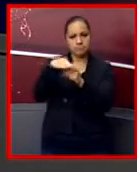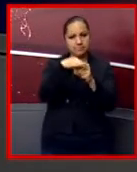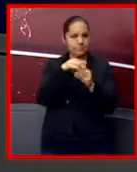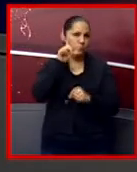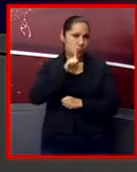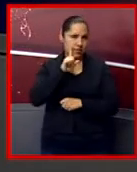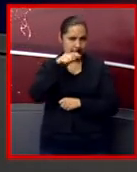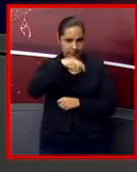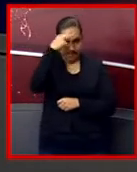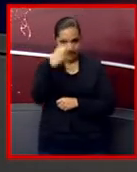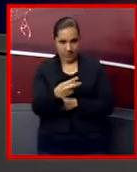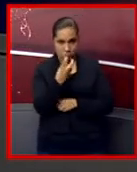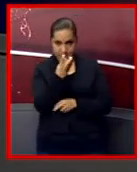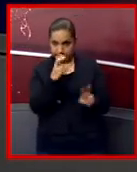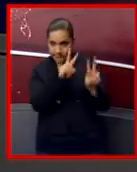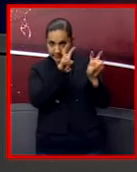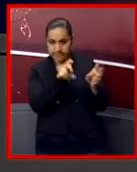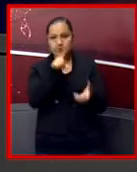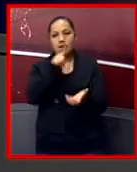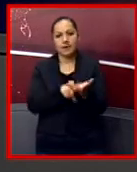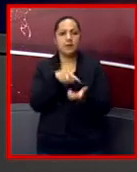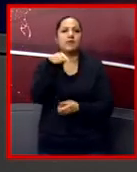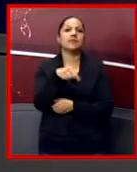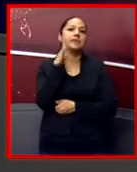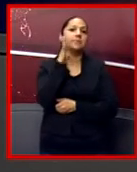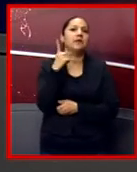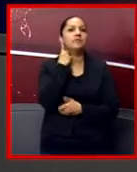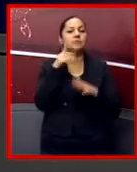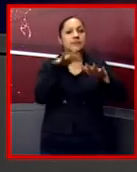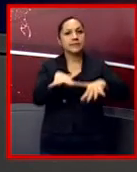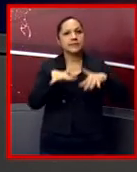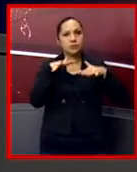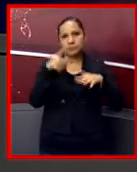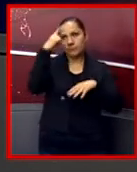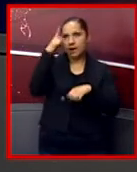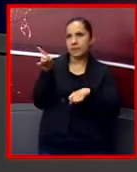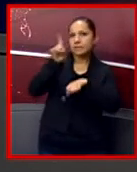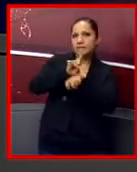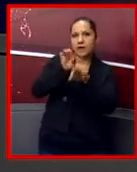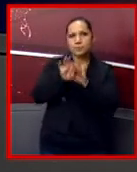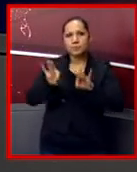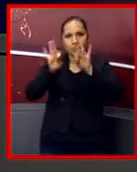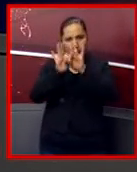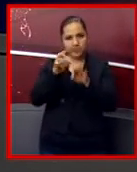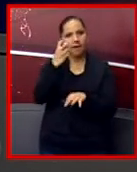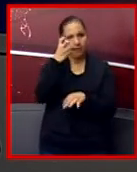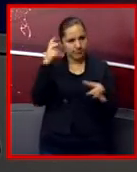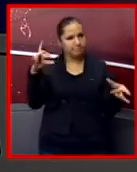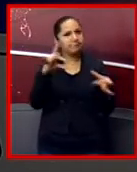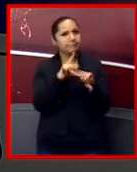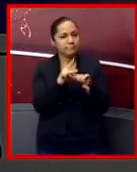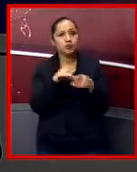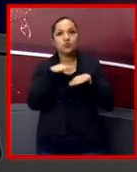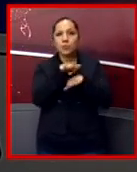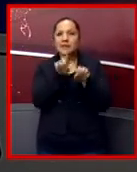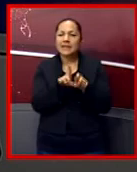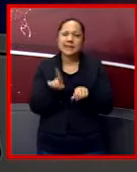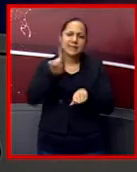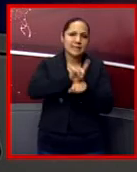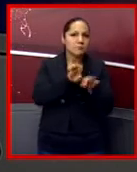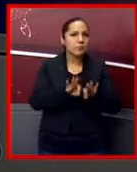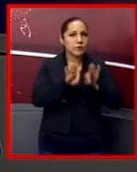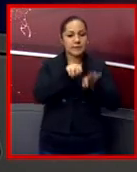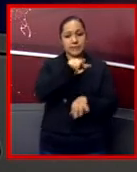en México, durante la sesión de la Cámara de Diputados, en el apartado de efemérides se destacó esta conquista concretada el 17 de octubre